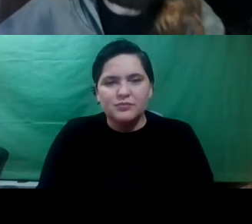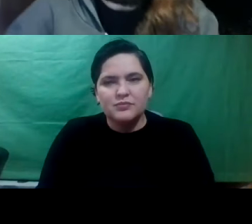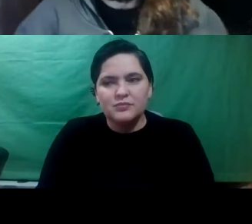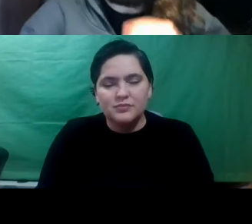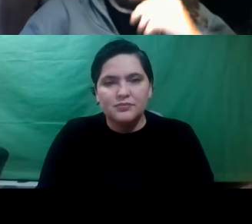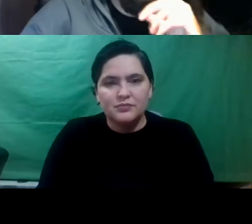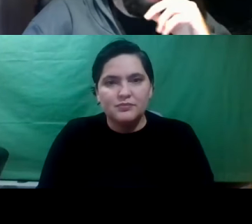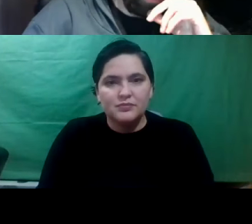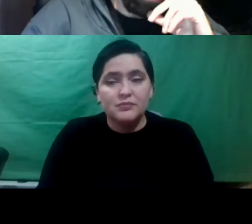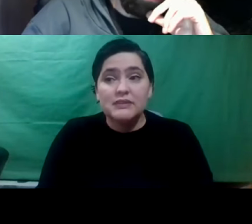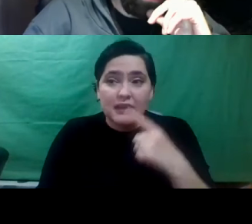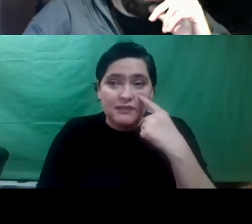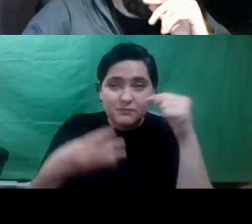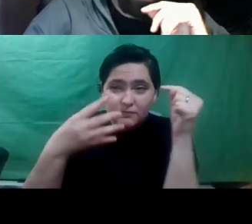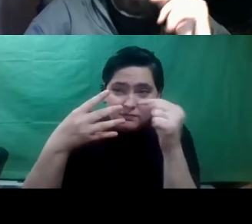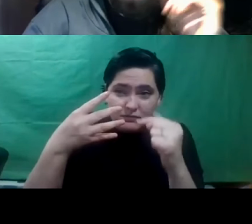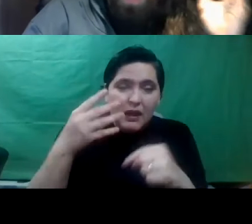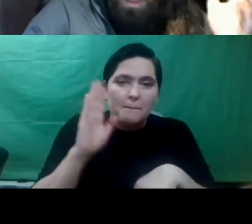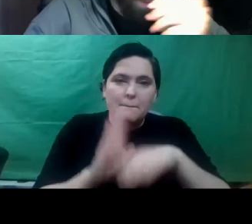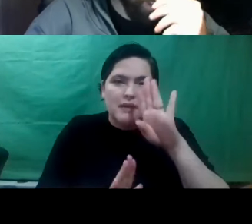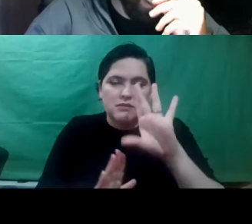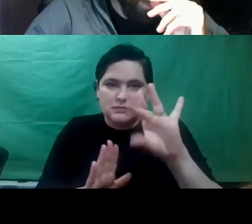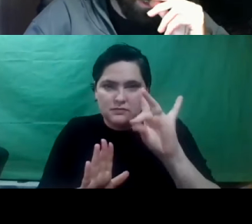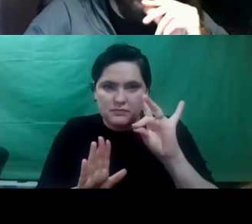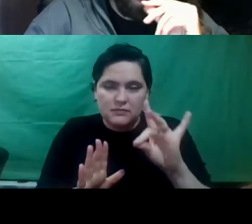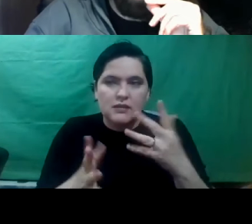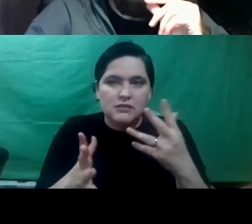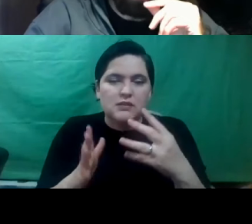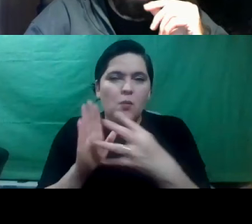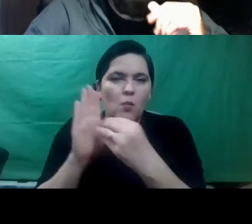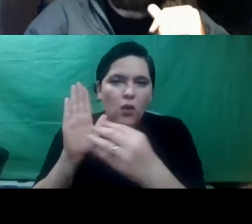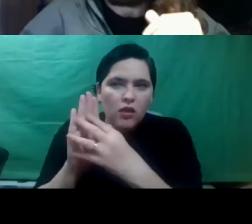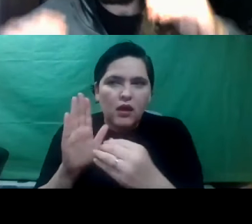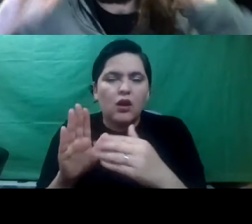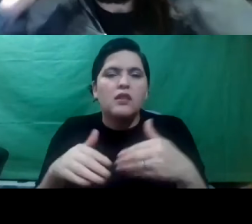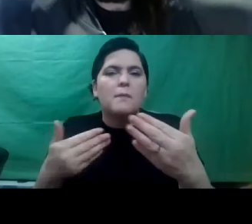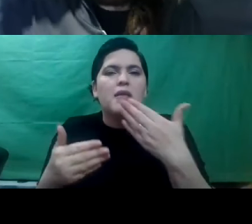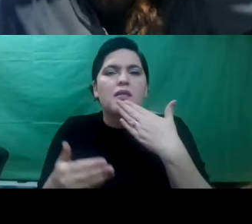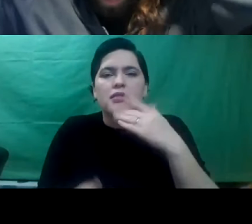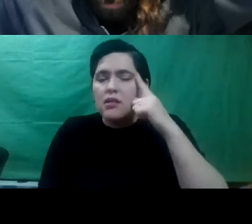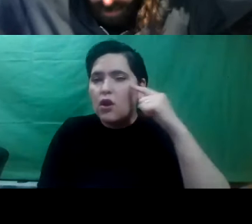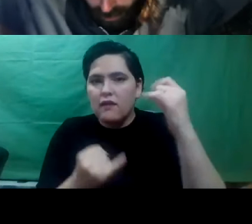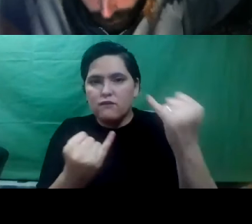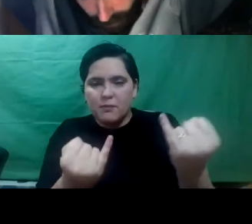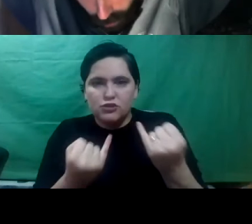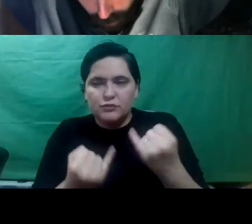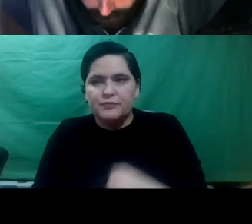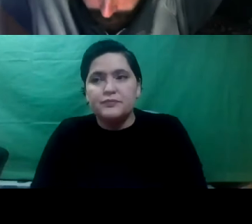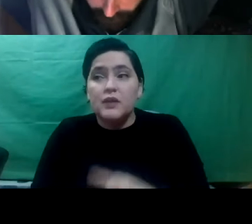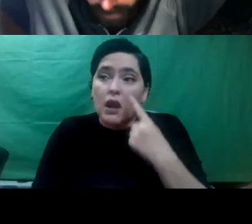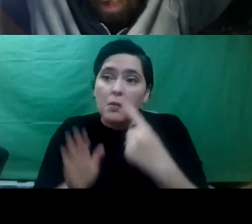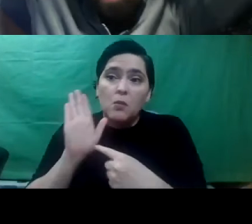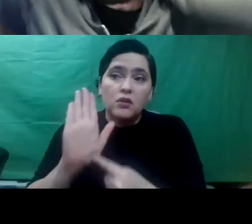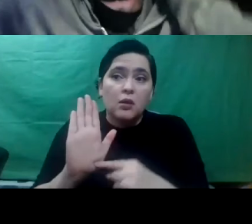Entonces, estos son los elementos que vamos a utilizar principalmente, modelos generativos y teoría de la información. Entonces, ahora voy a mostrar un poco